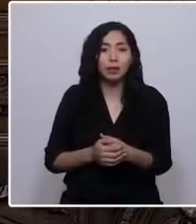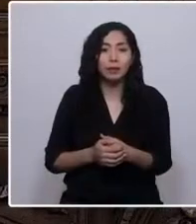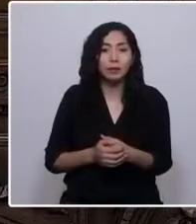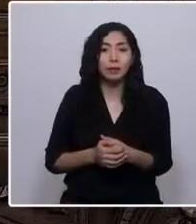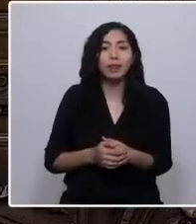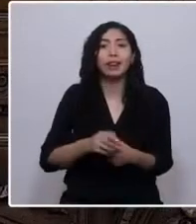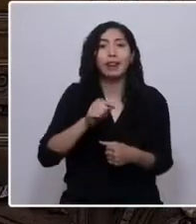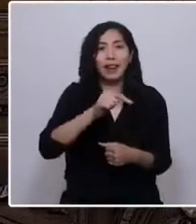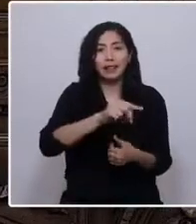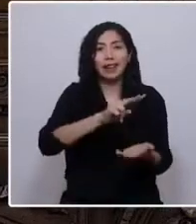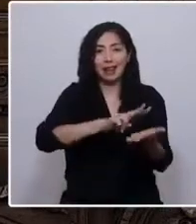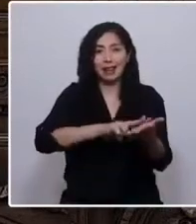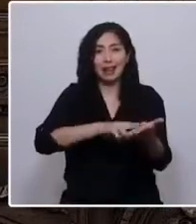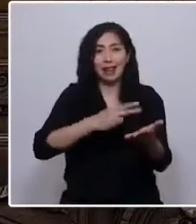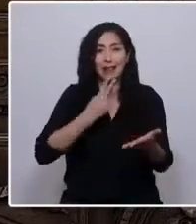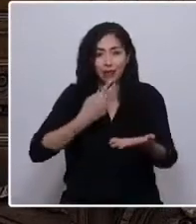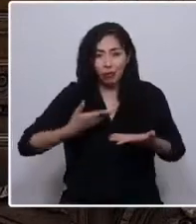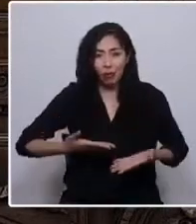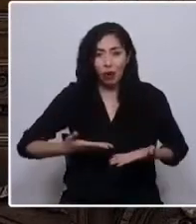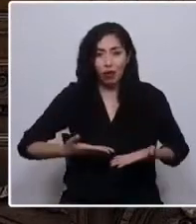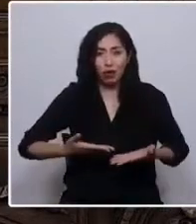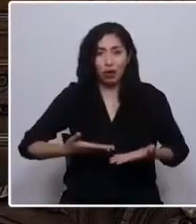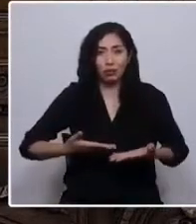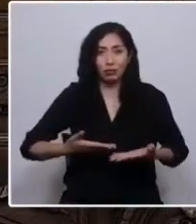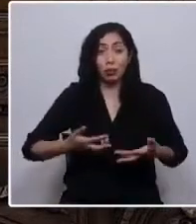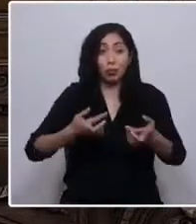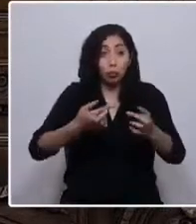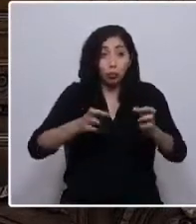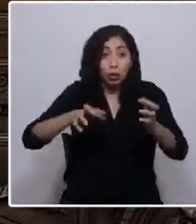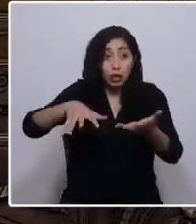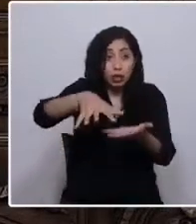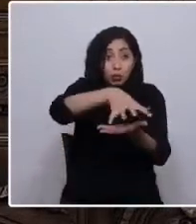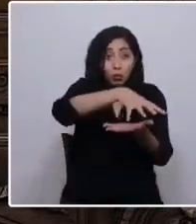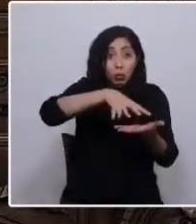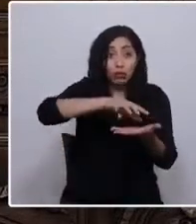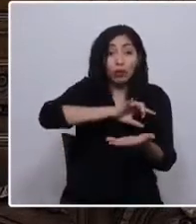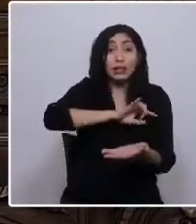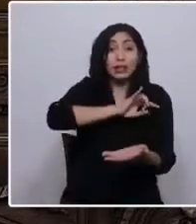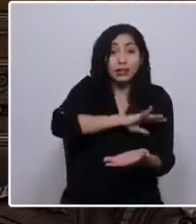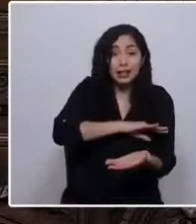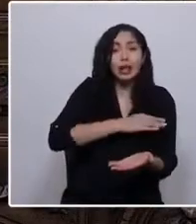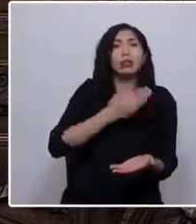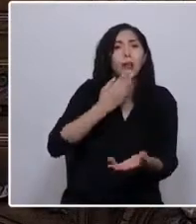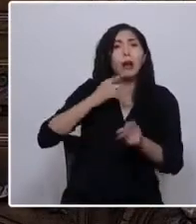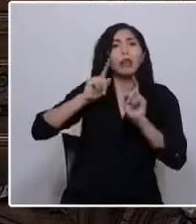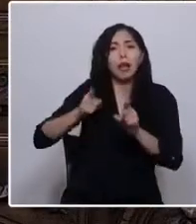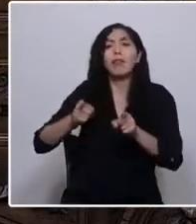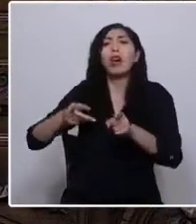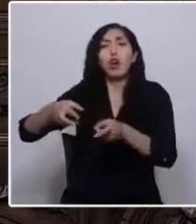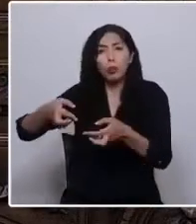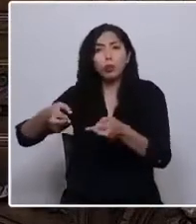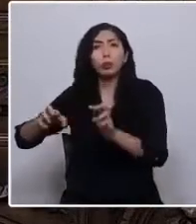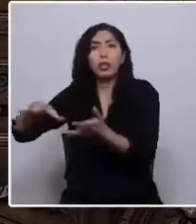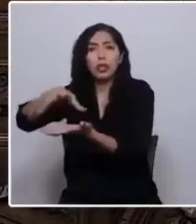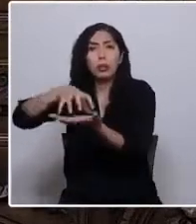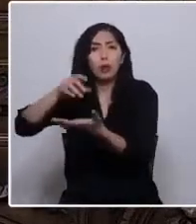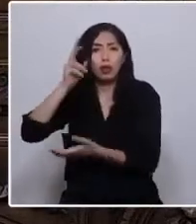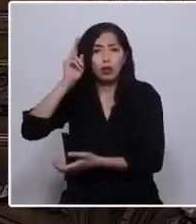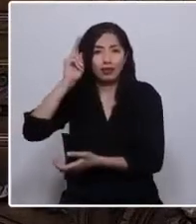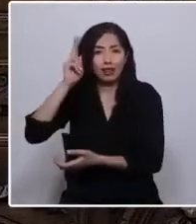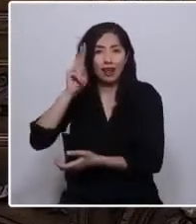verdad. La oportunidad del pueblo de Chile es también la oportunidad de los pueblos indígenas.